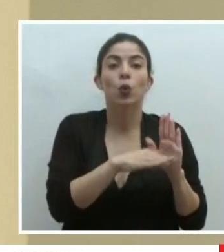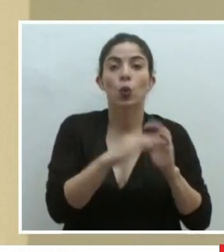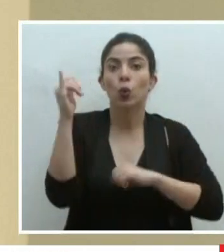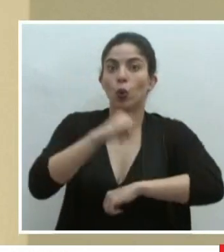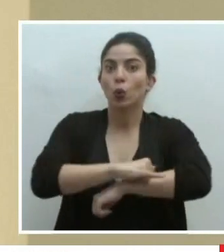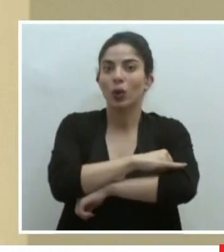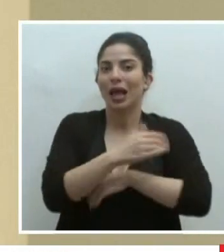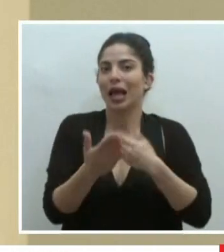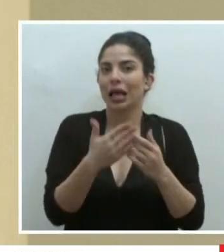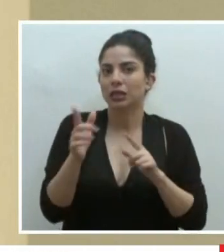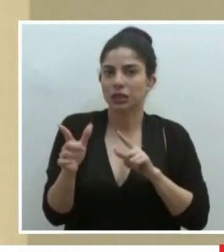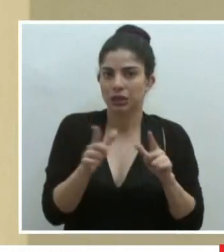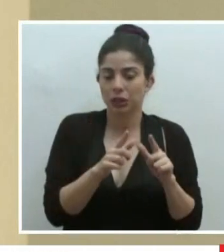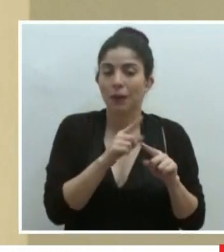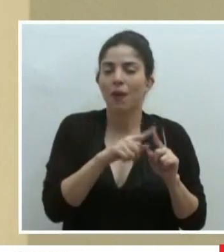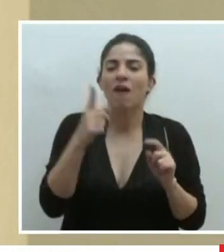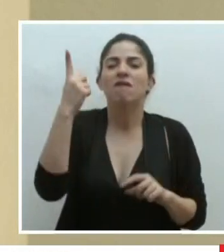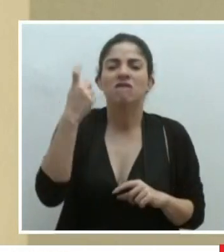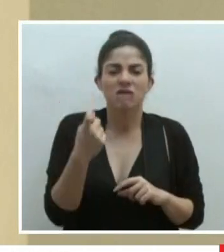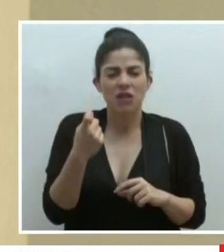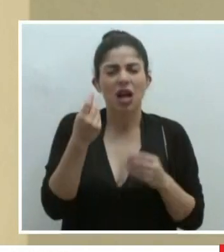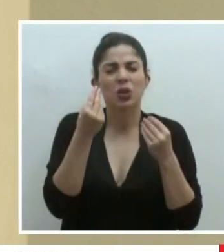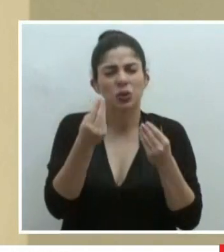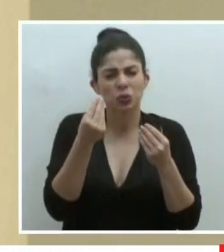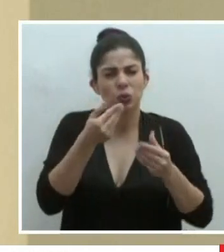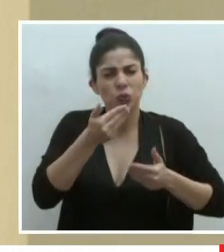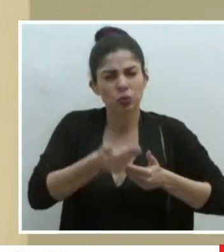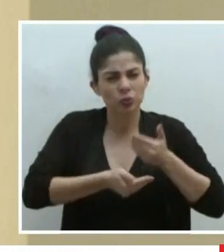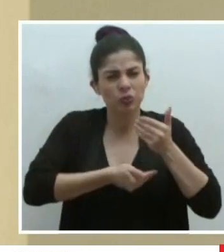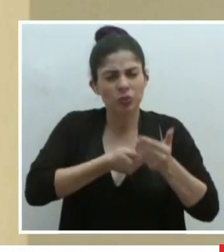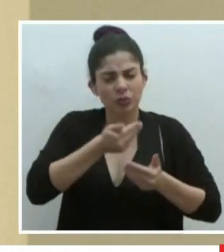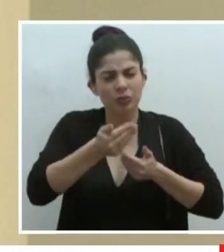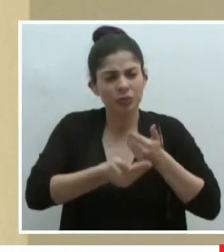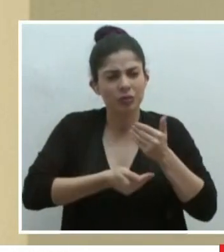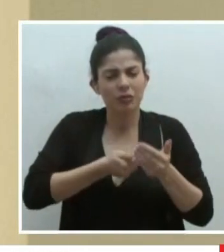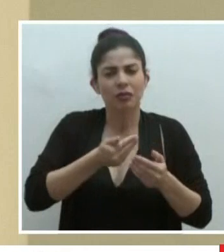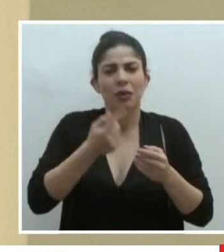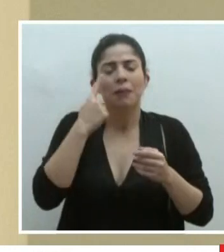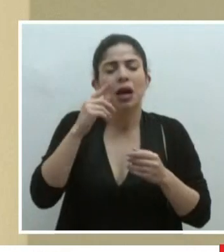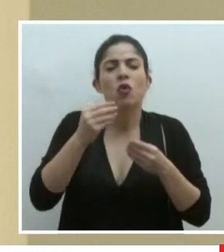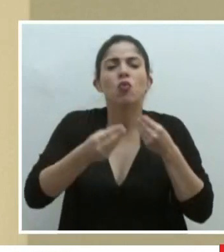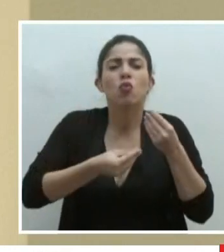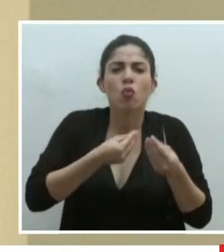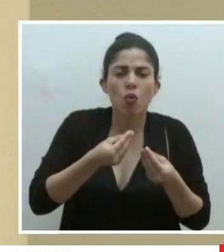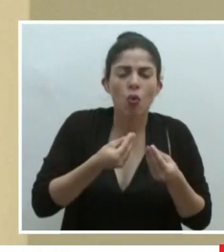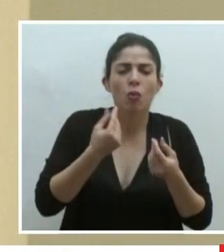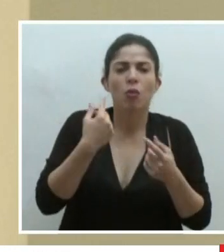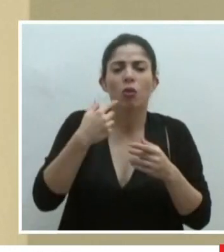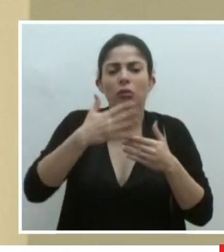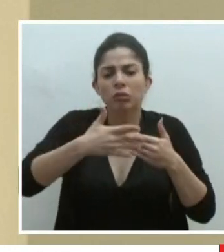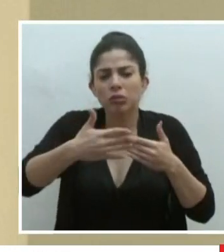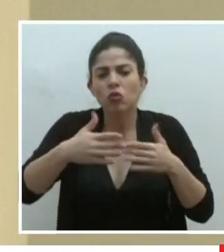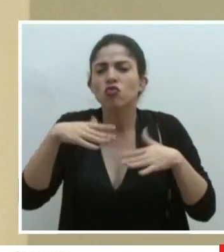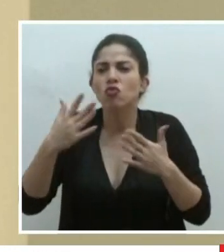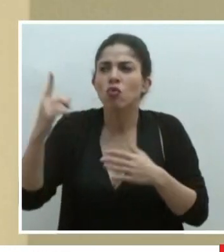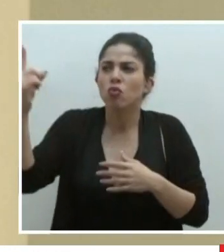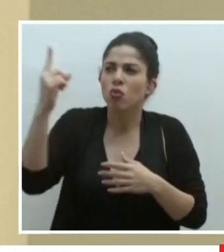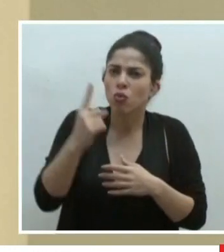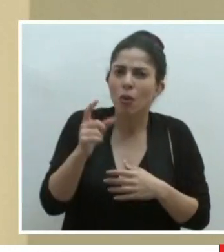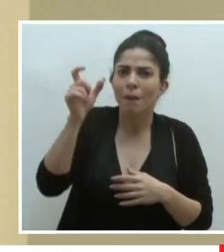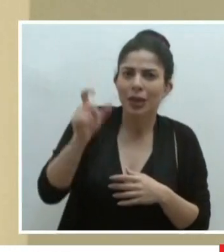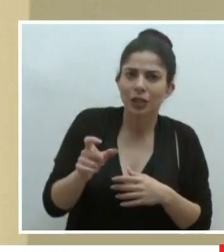está prácticamente listo, pero faltan todavía muchos detalles en la parte de el encadenamiento y todo lo que conlleva el ingreso de una